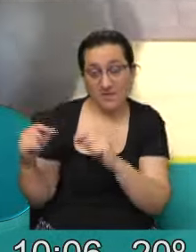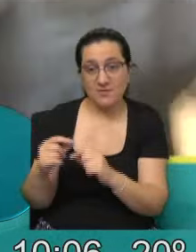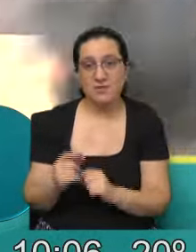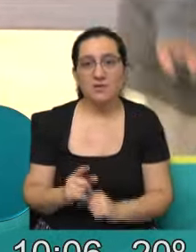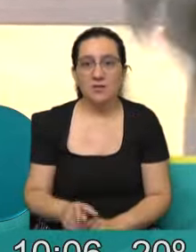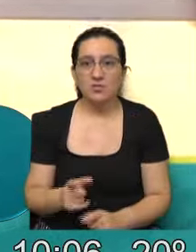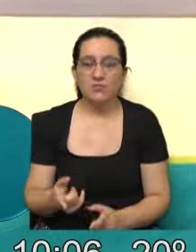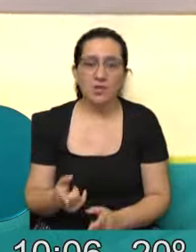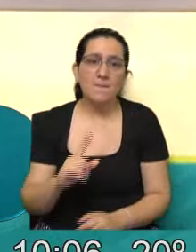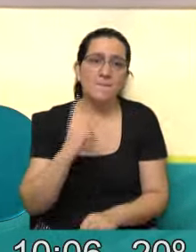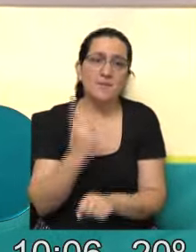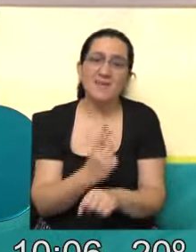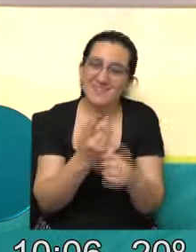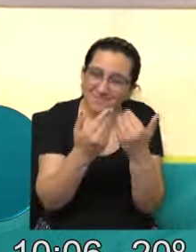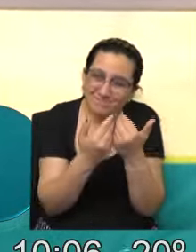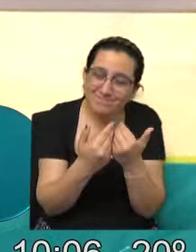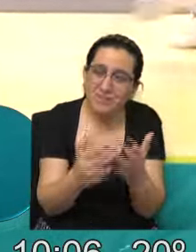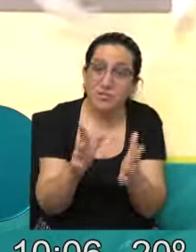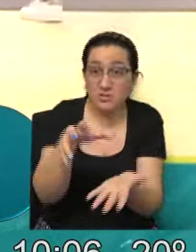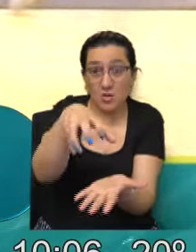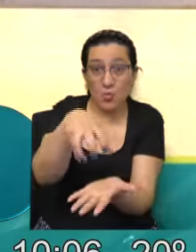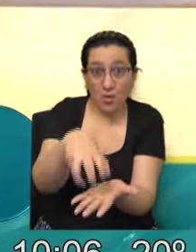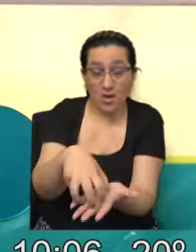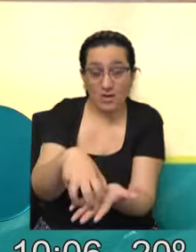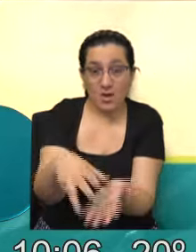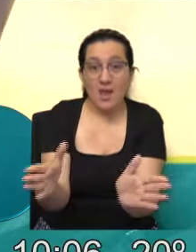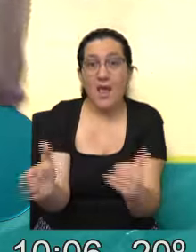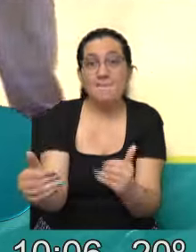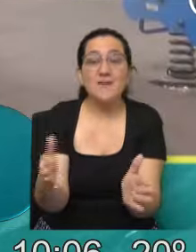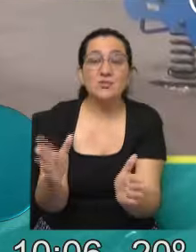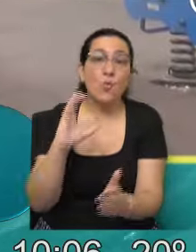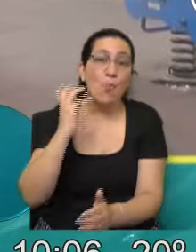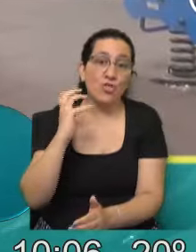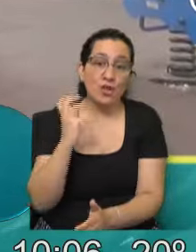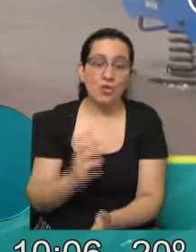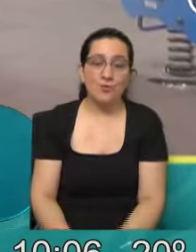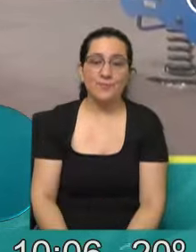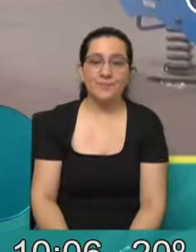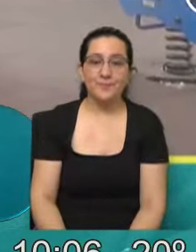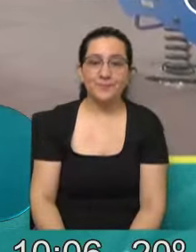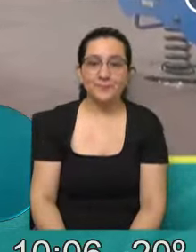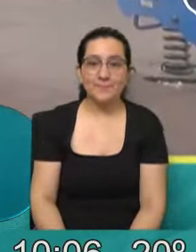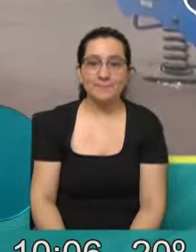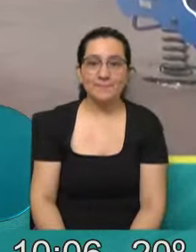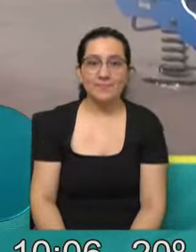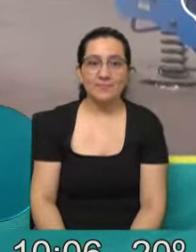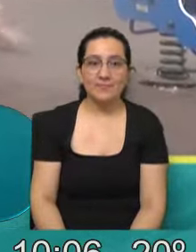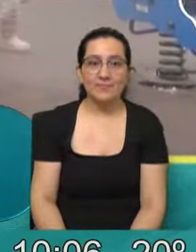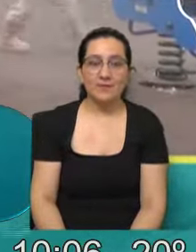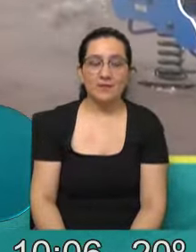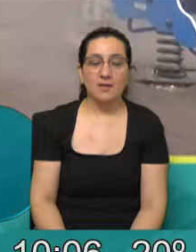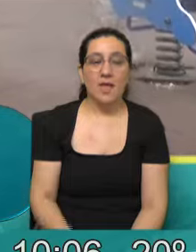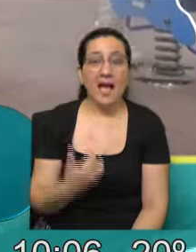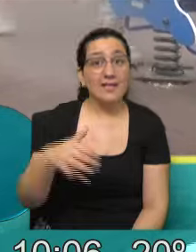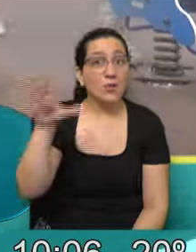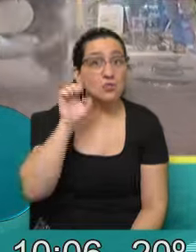que el primer inicio es esa obra que para nosotros queremos muchísimo y que tiene que ver ponerse por decir una manera en Escuchar